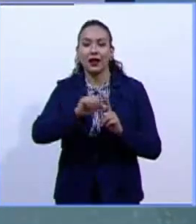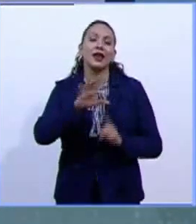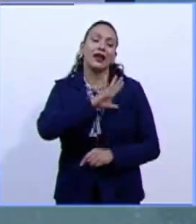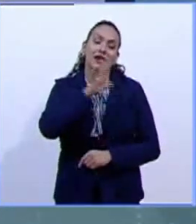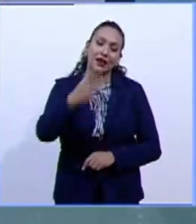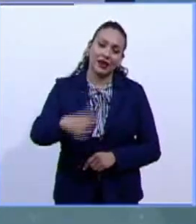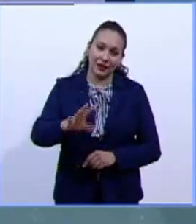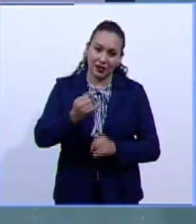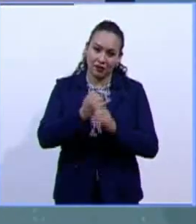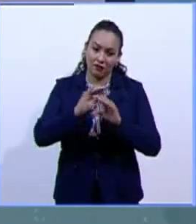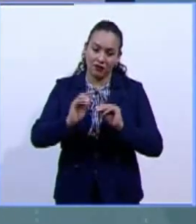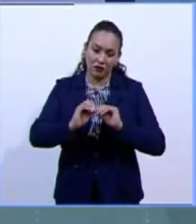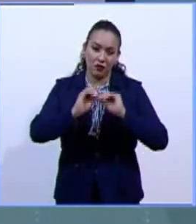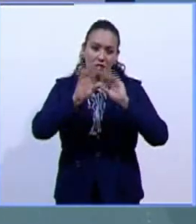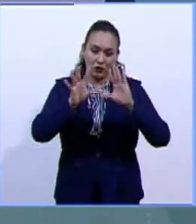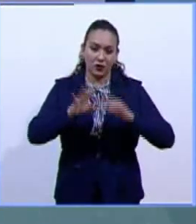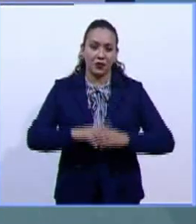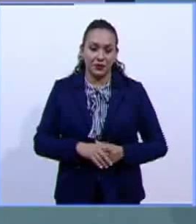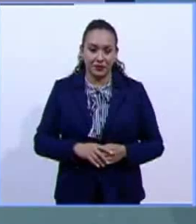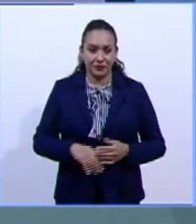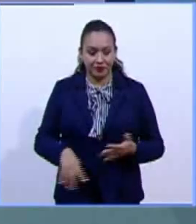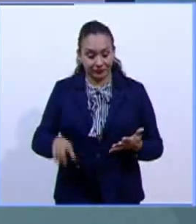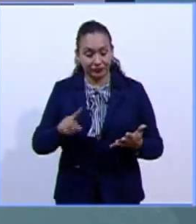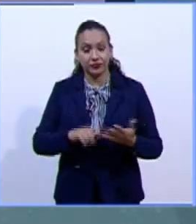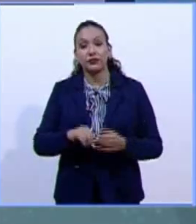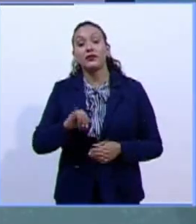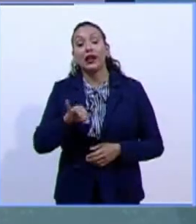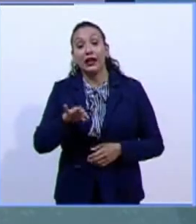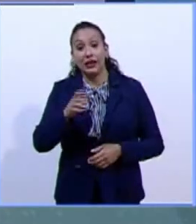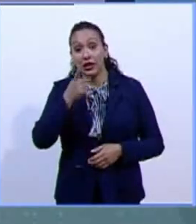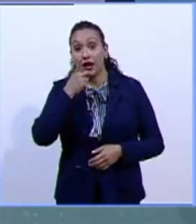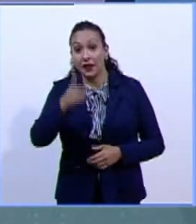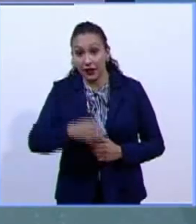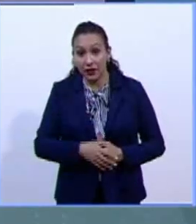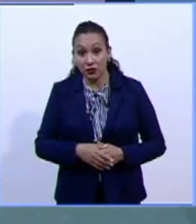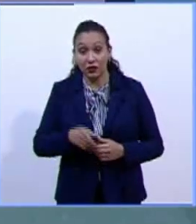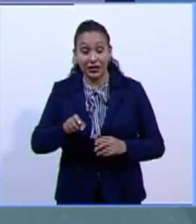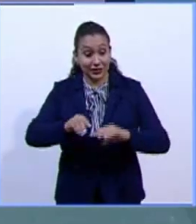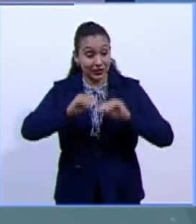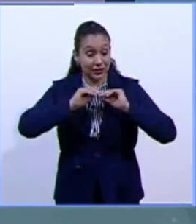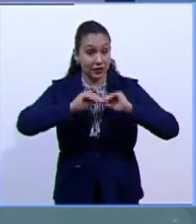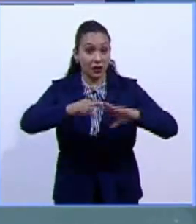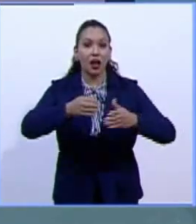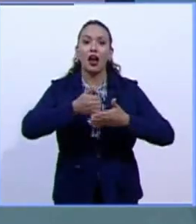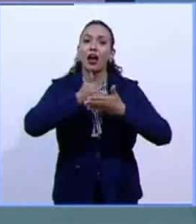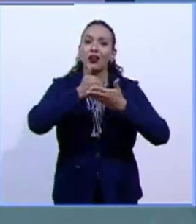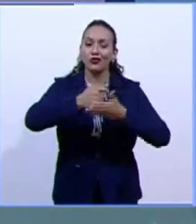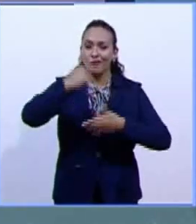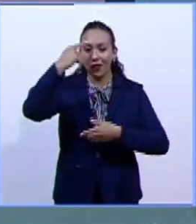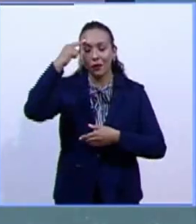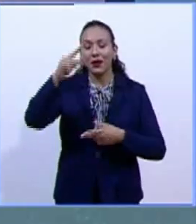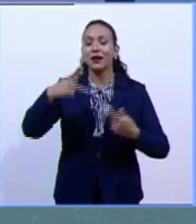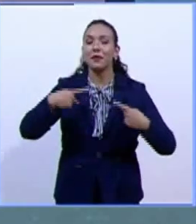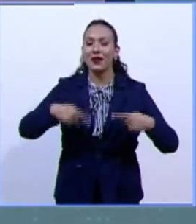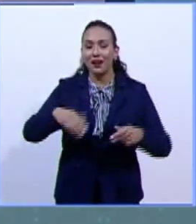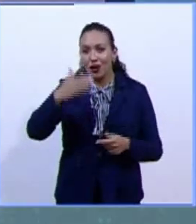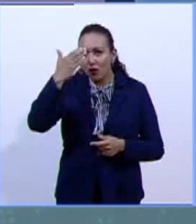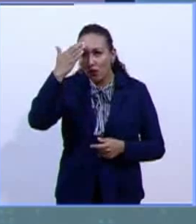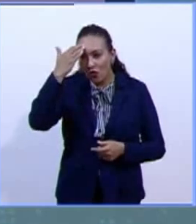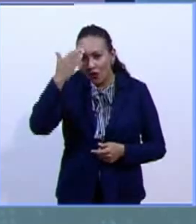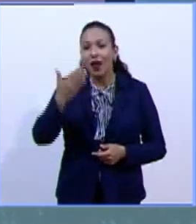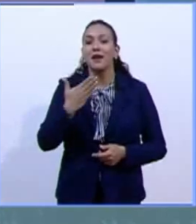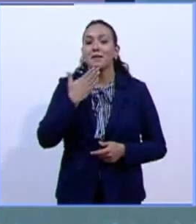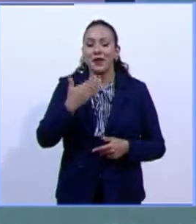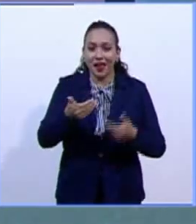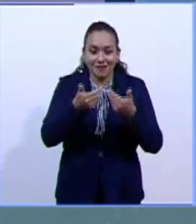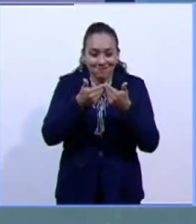Transparencia y Acceso a la Información Pública. El INE aseguró que su difusión ayuda a fortalecer la confianza ciudadana en el proceso